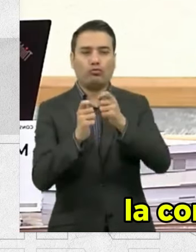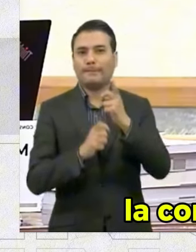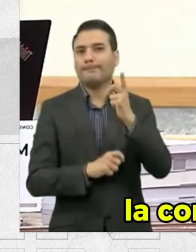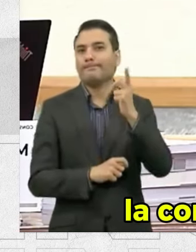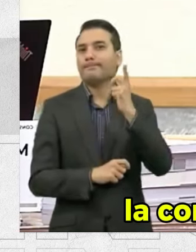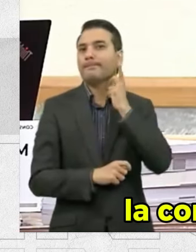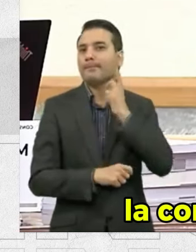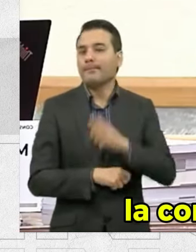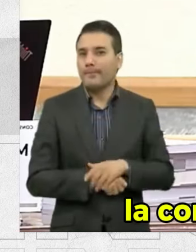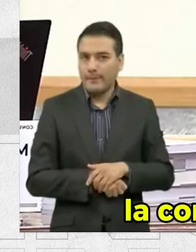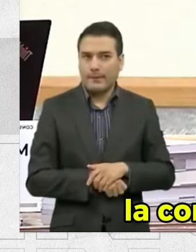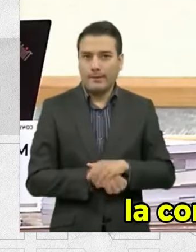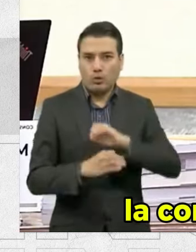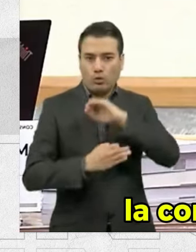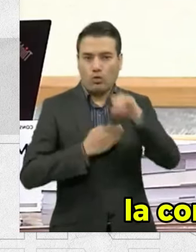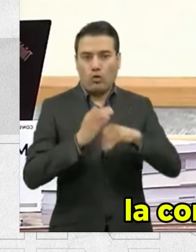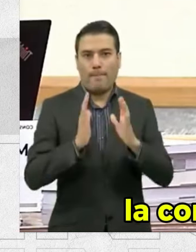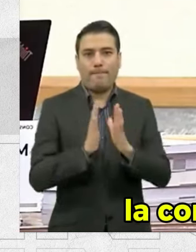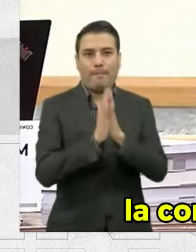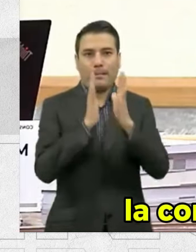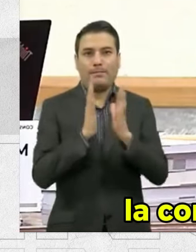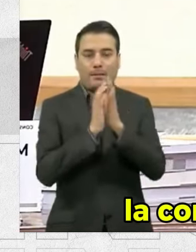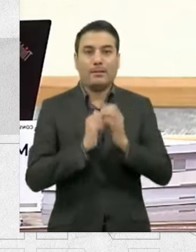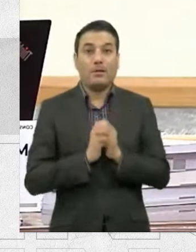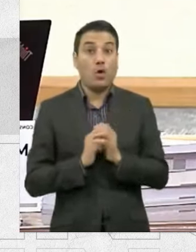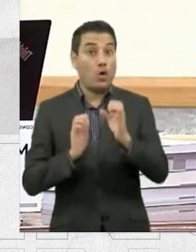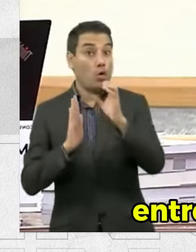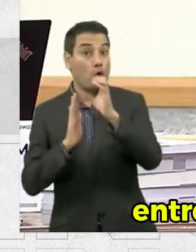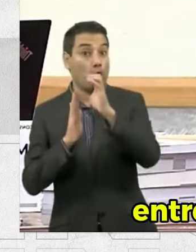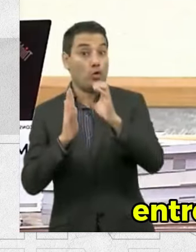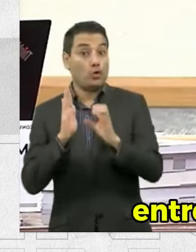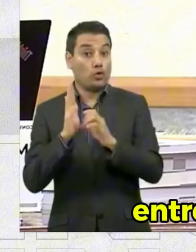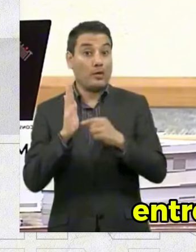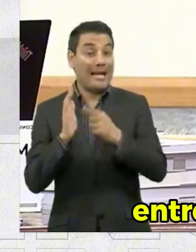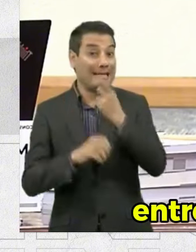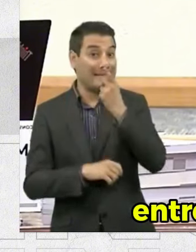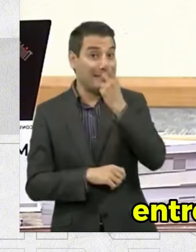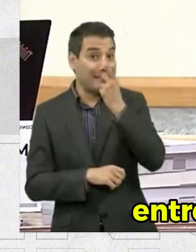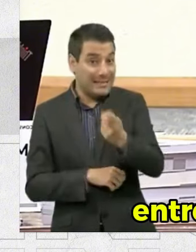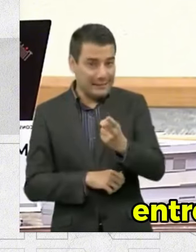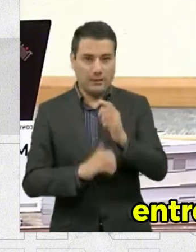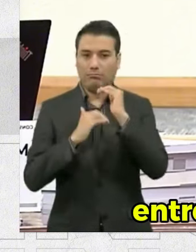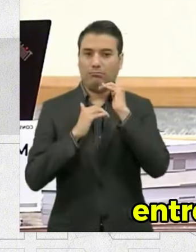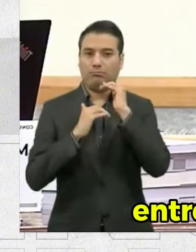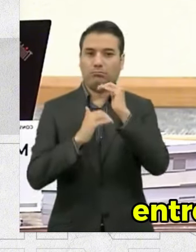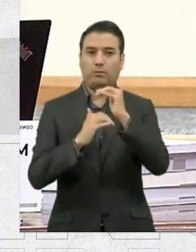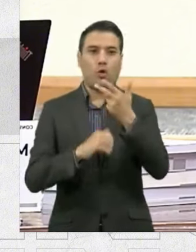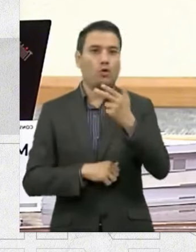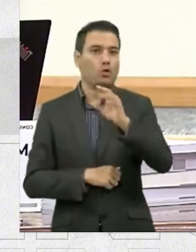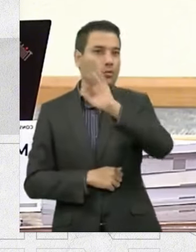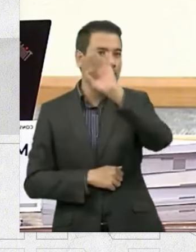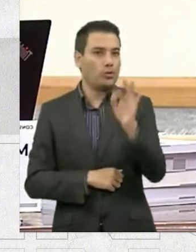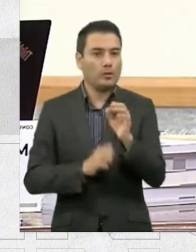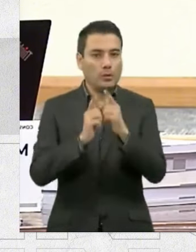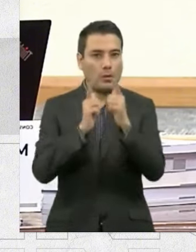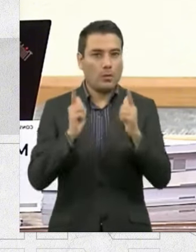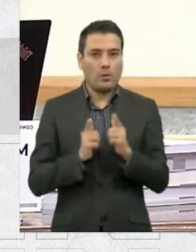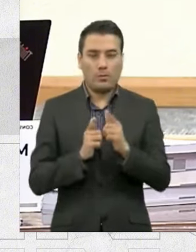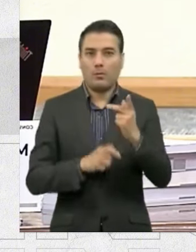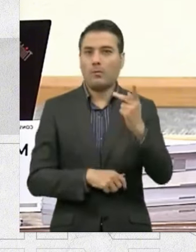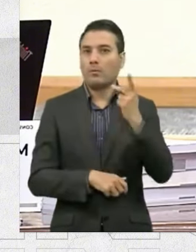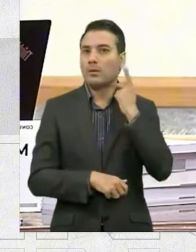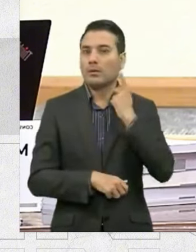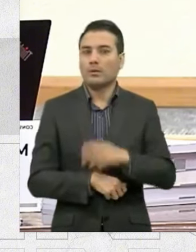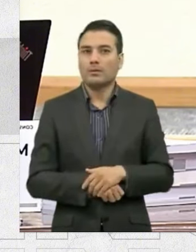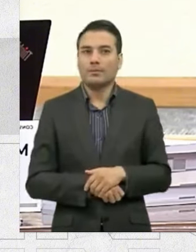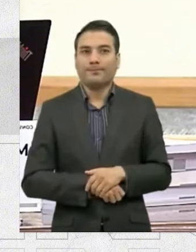Constitución limitó esta discrepancia al 8% entre votos y posiciones por partido político. Esto es